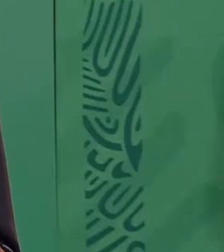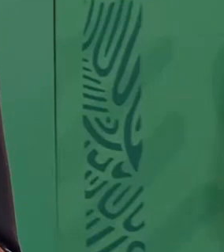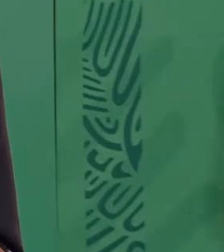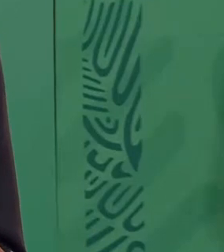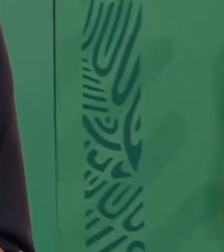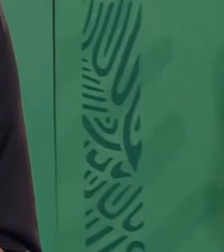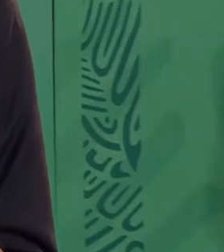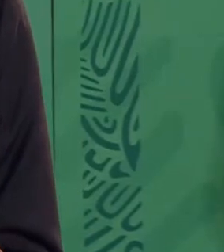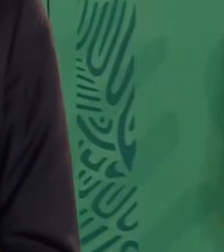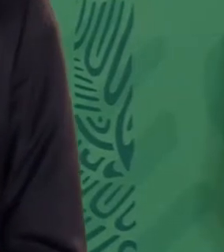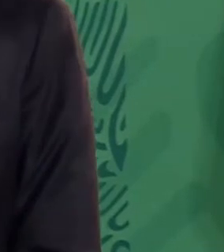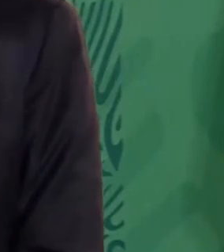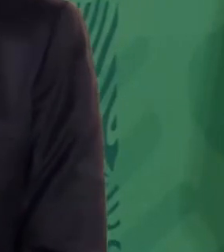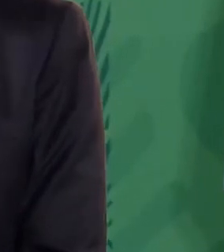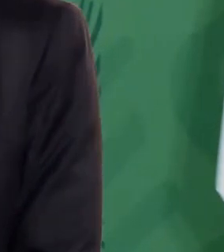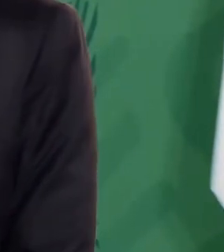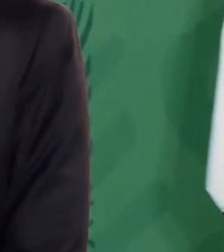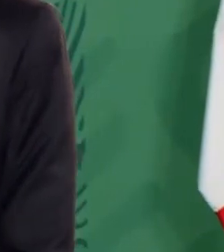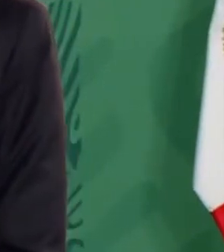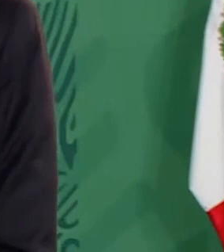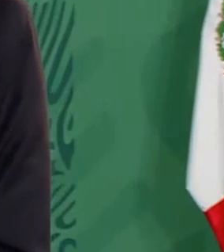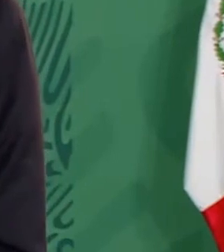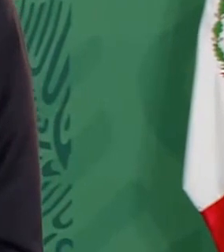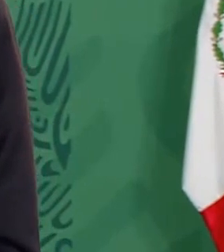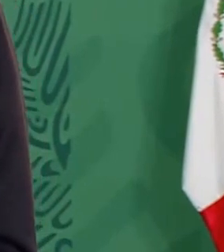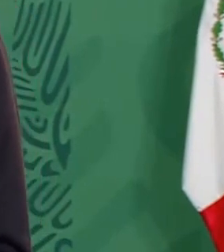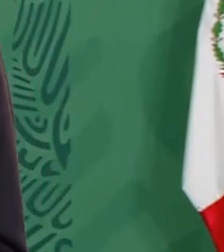De esto, eso es lo que voy a hablar ahora que voy a la ONU.